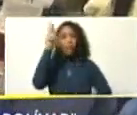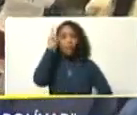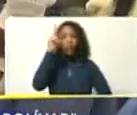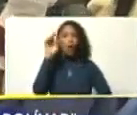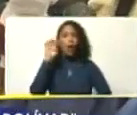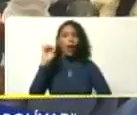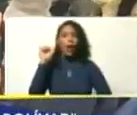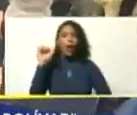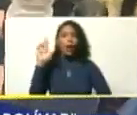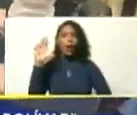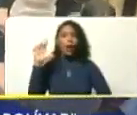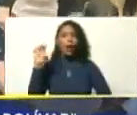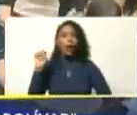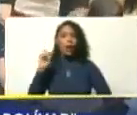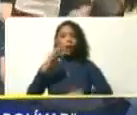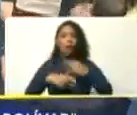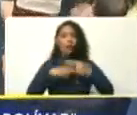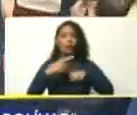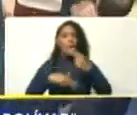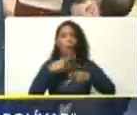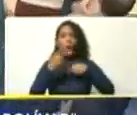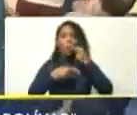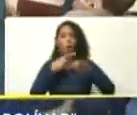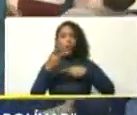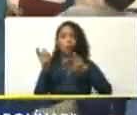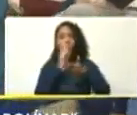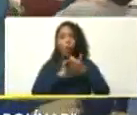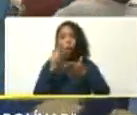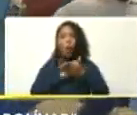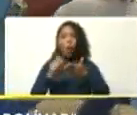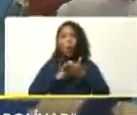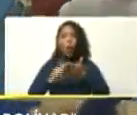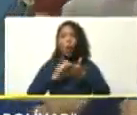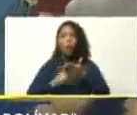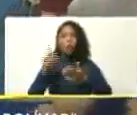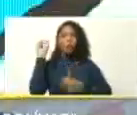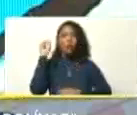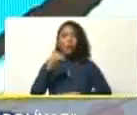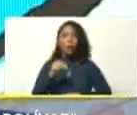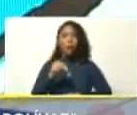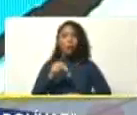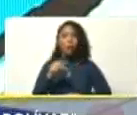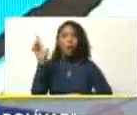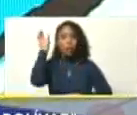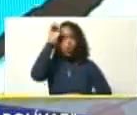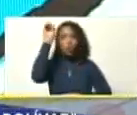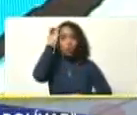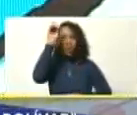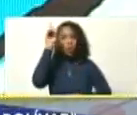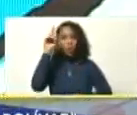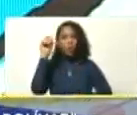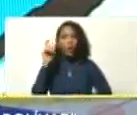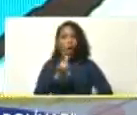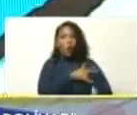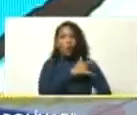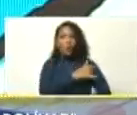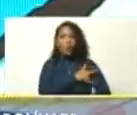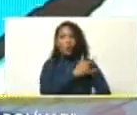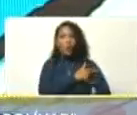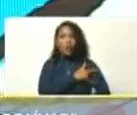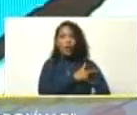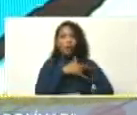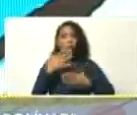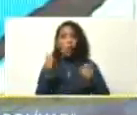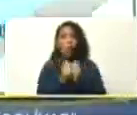Earle Herrera, revolucionario político, escritor, también docente de la universidad, y que